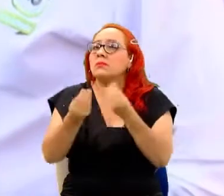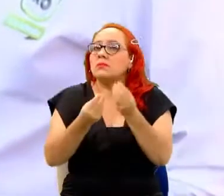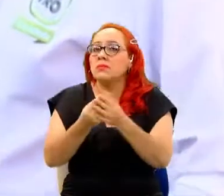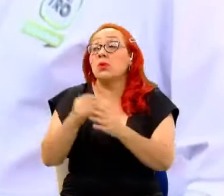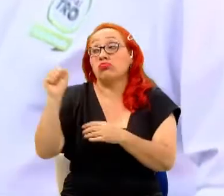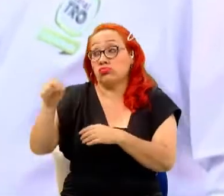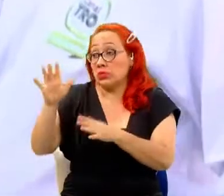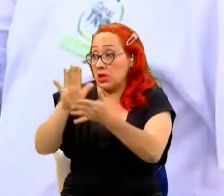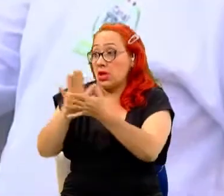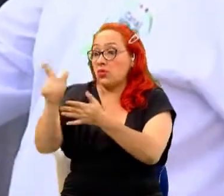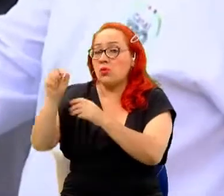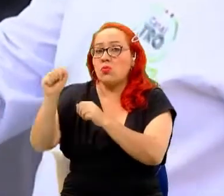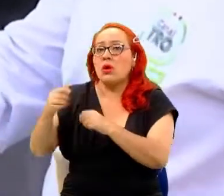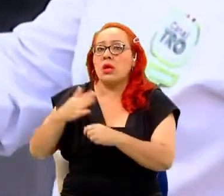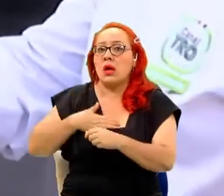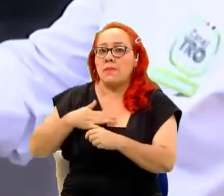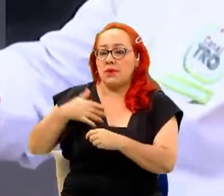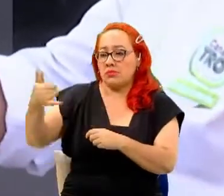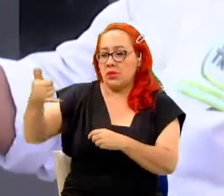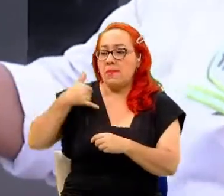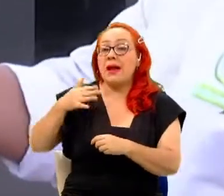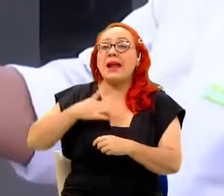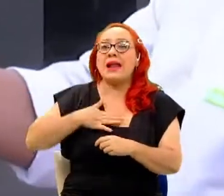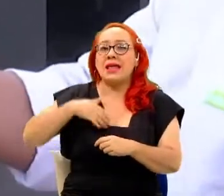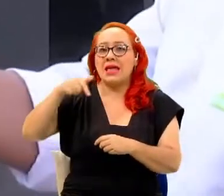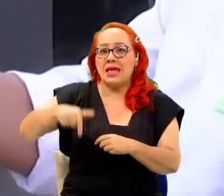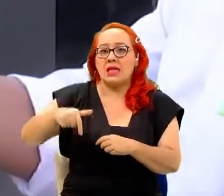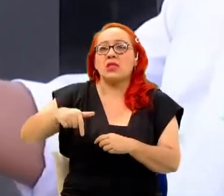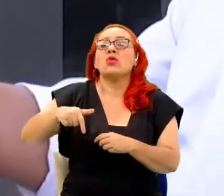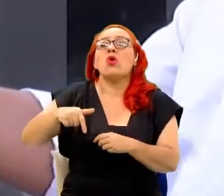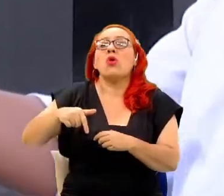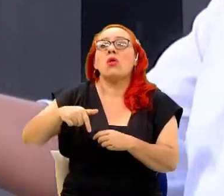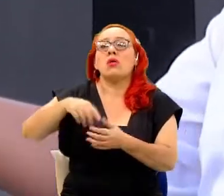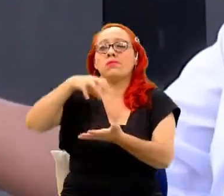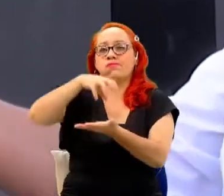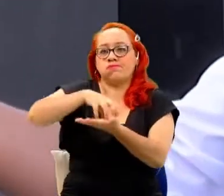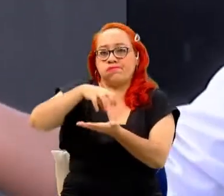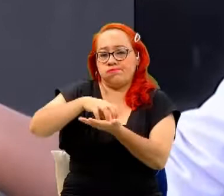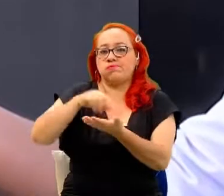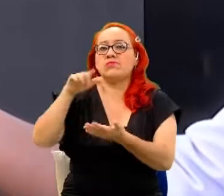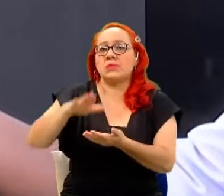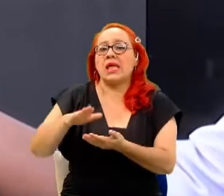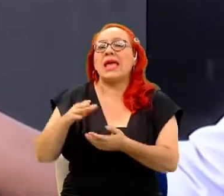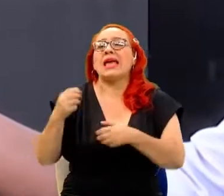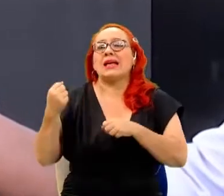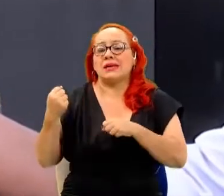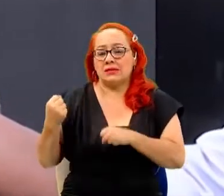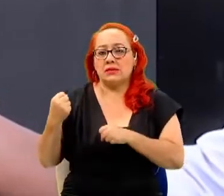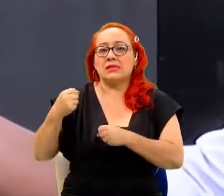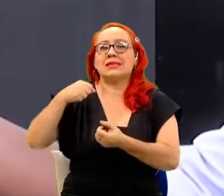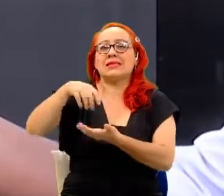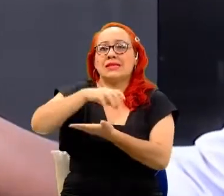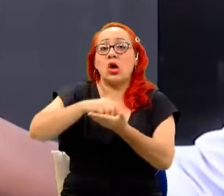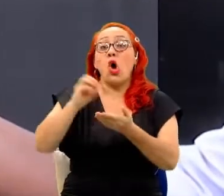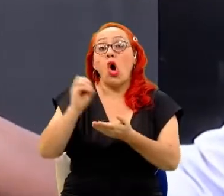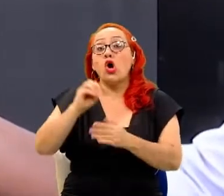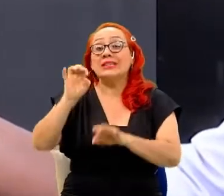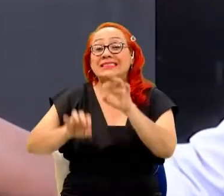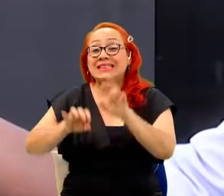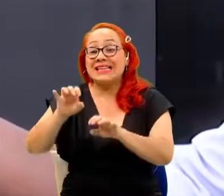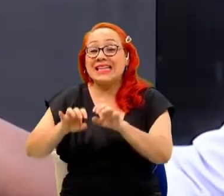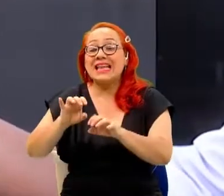pueden comunicar con nosotros con el gaula santander está la casa aula disponible también en la secretaria el interior hay